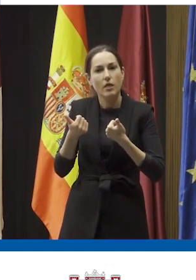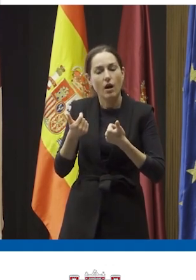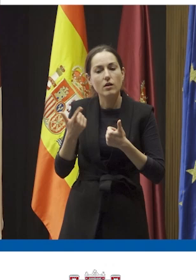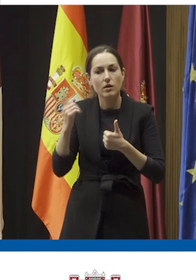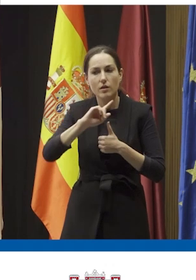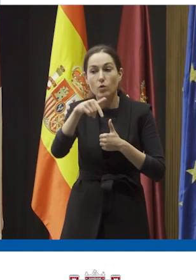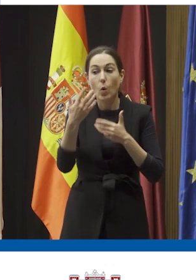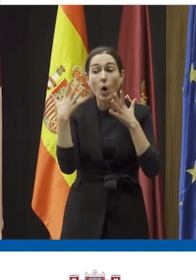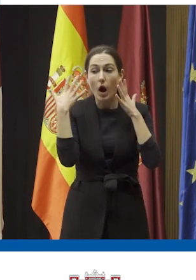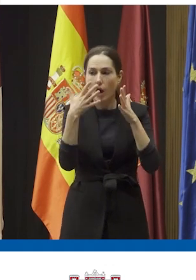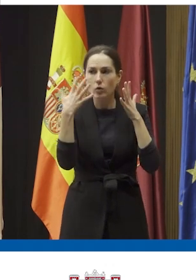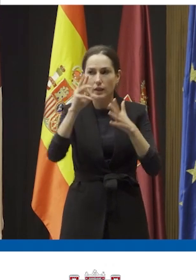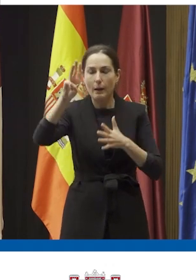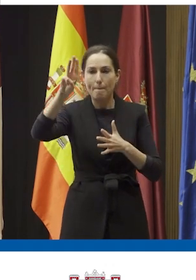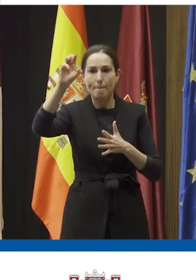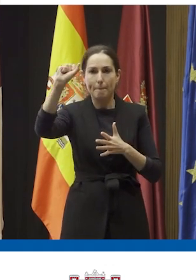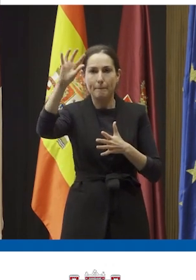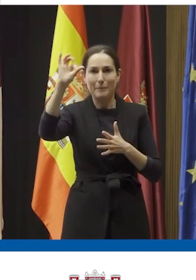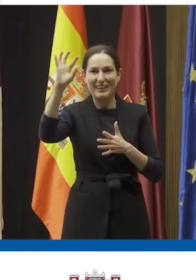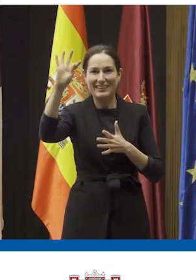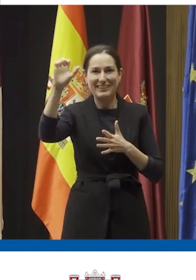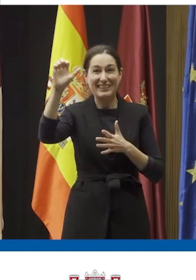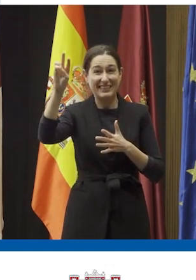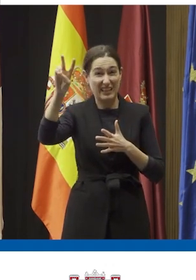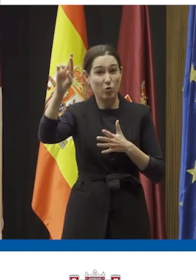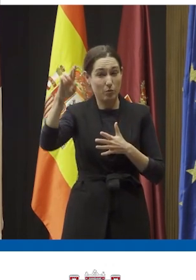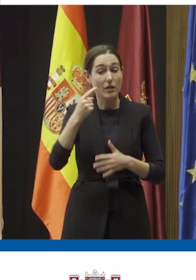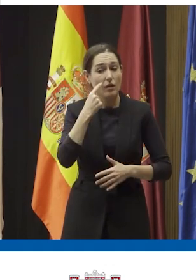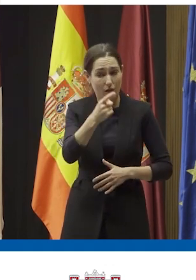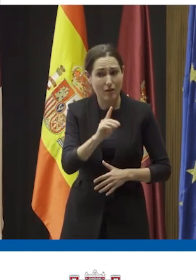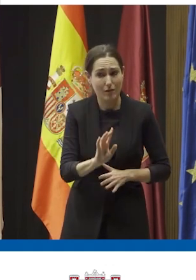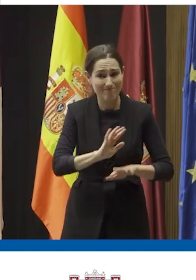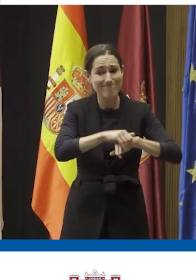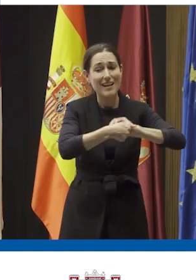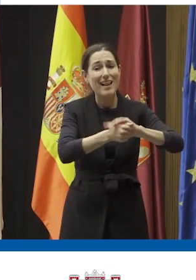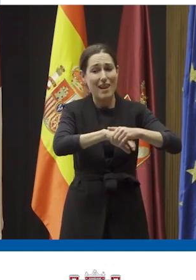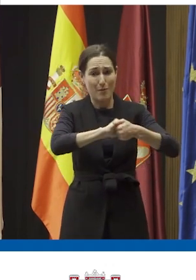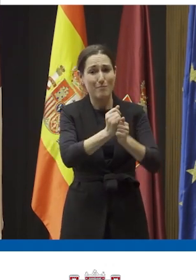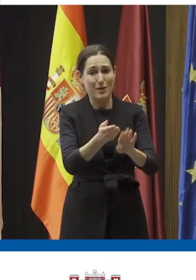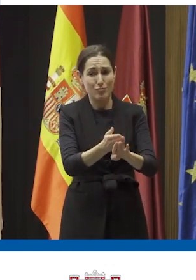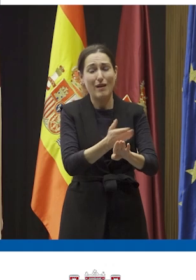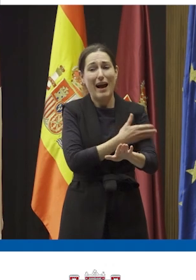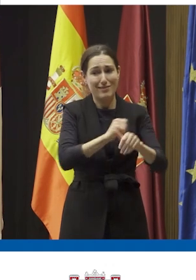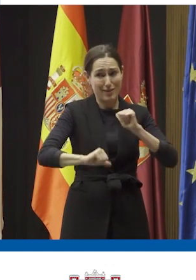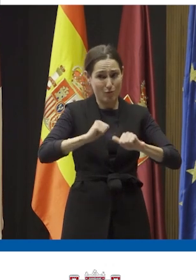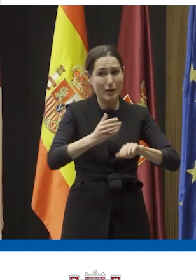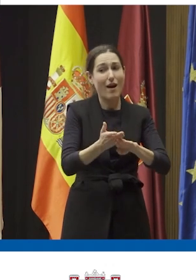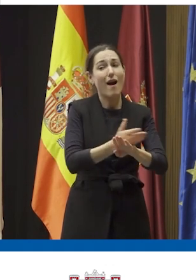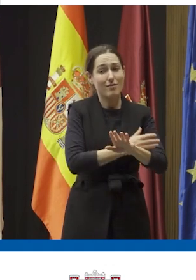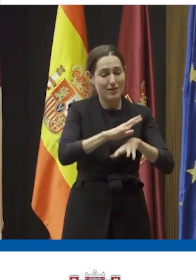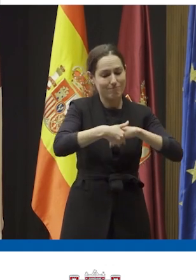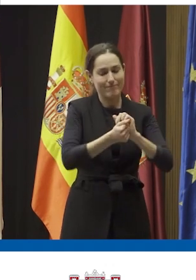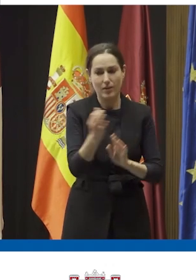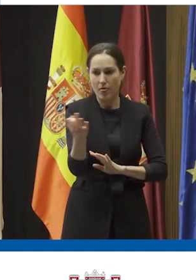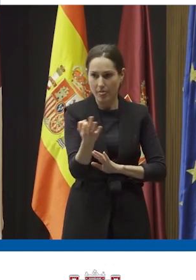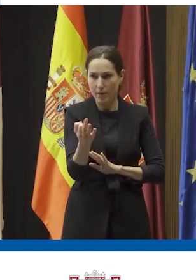aconsejó Pasteur el lavado de manos, algo que tan natural en cirugía que es, por